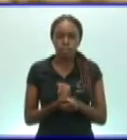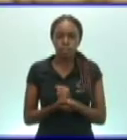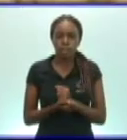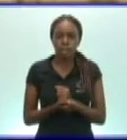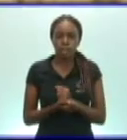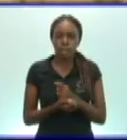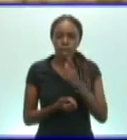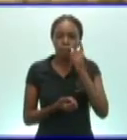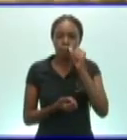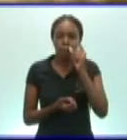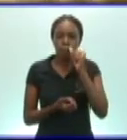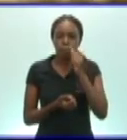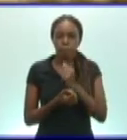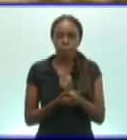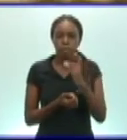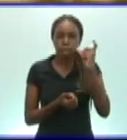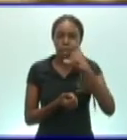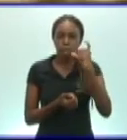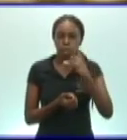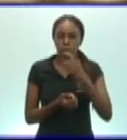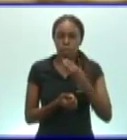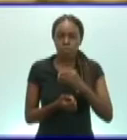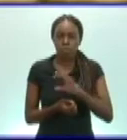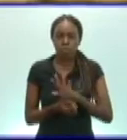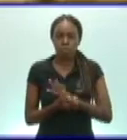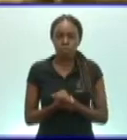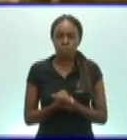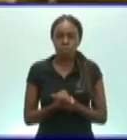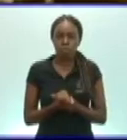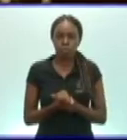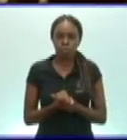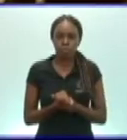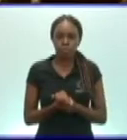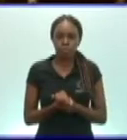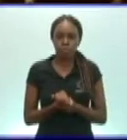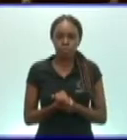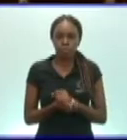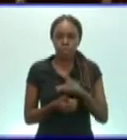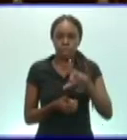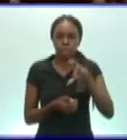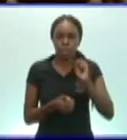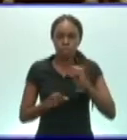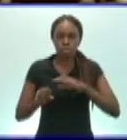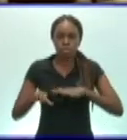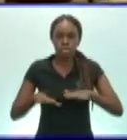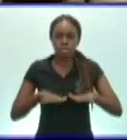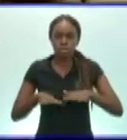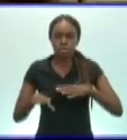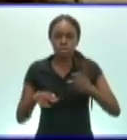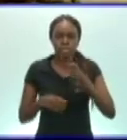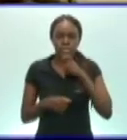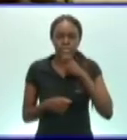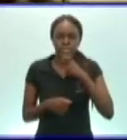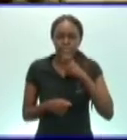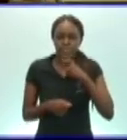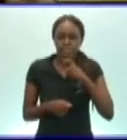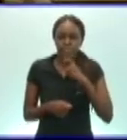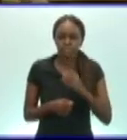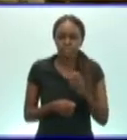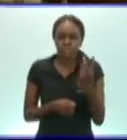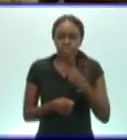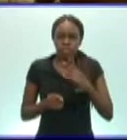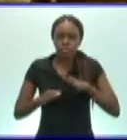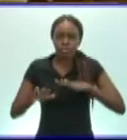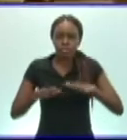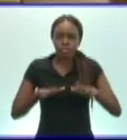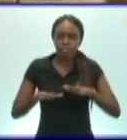jefatura militar del Camagüey. Lejos de atenuar las contradicciones, la nueva situación las agudiza. En 2 ocasiones,